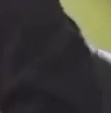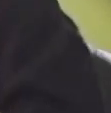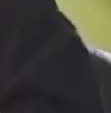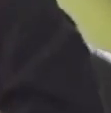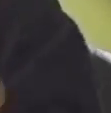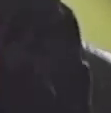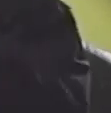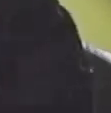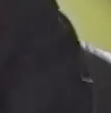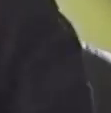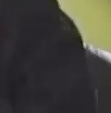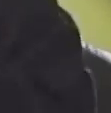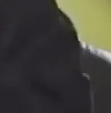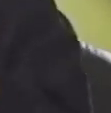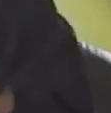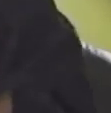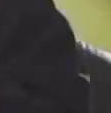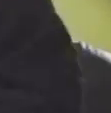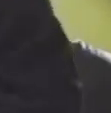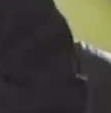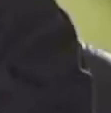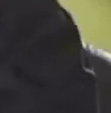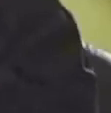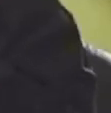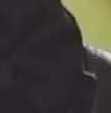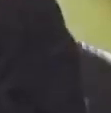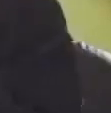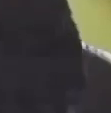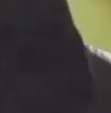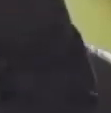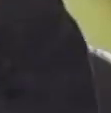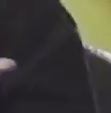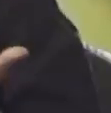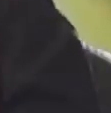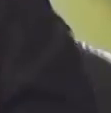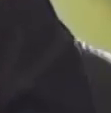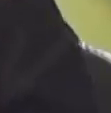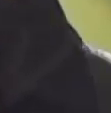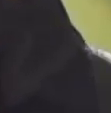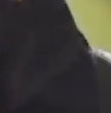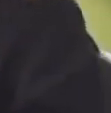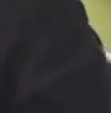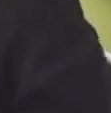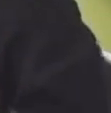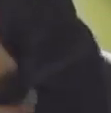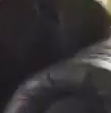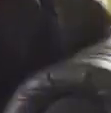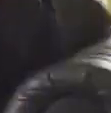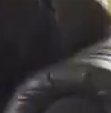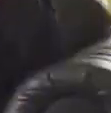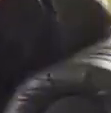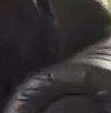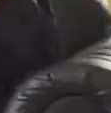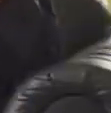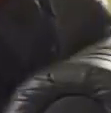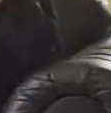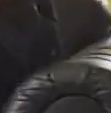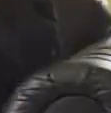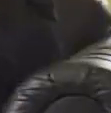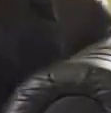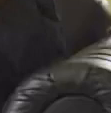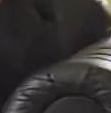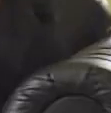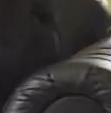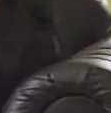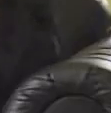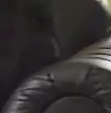la comunicación. Y yo pensé, conocer palabras, ¿cómo podía ser? ¿Cómo?